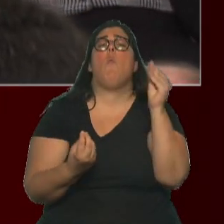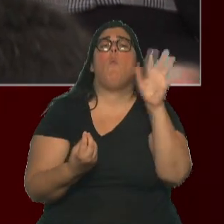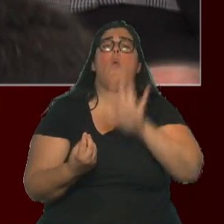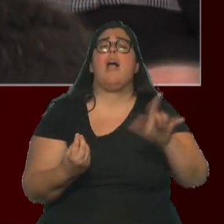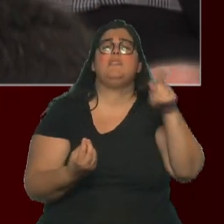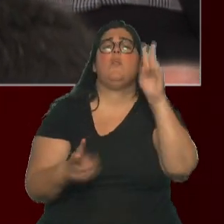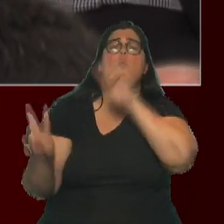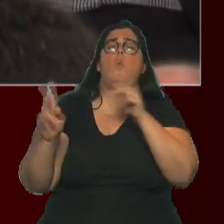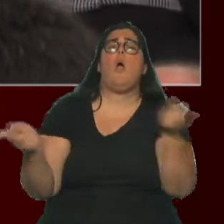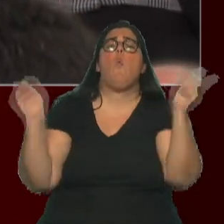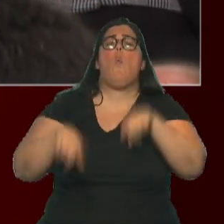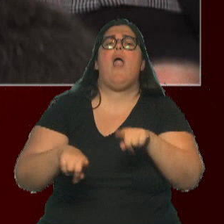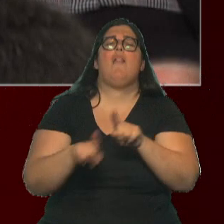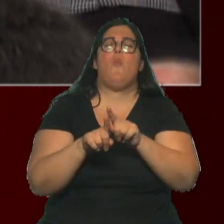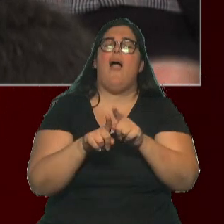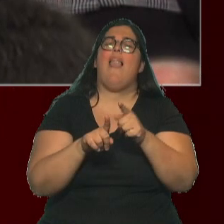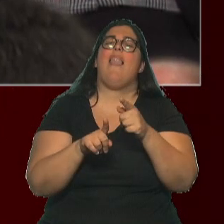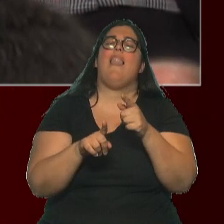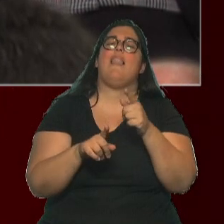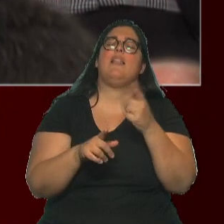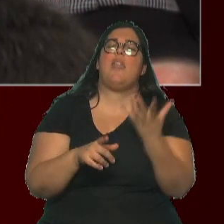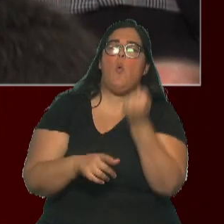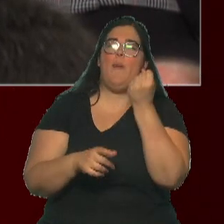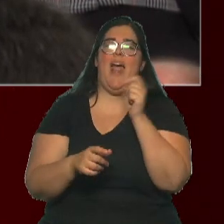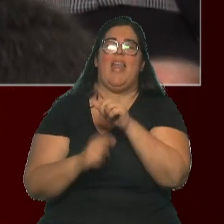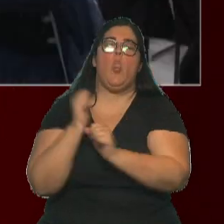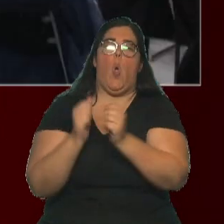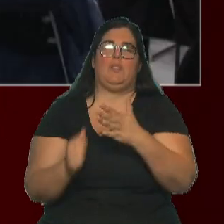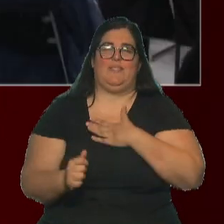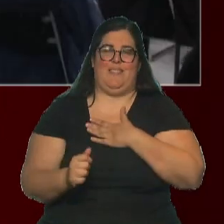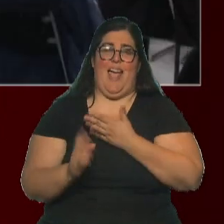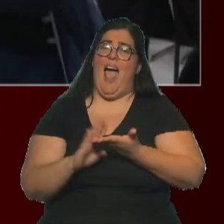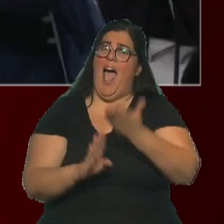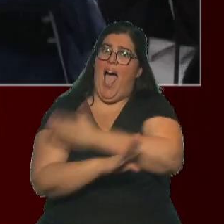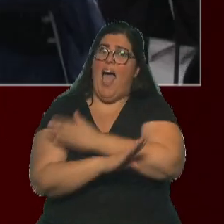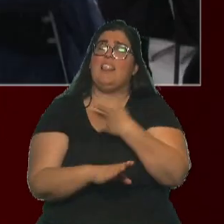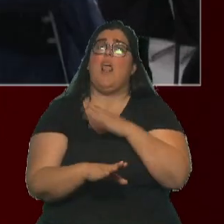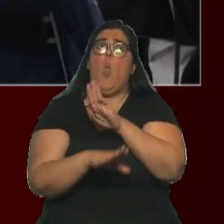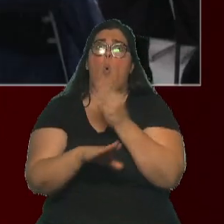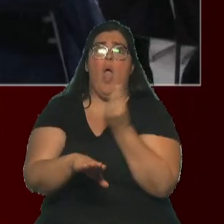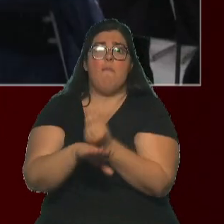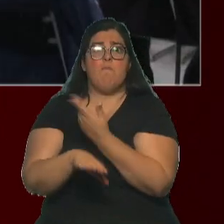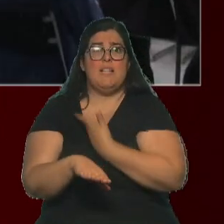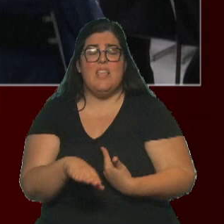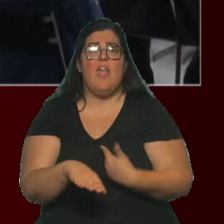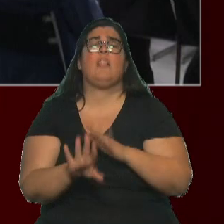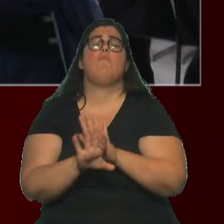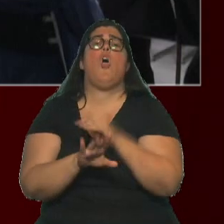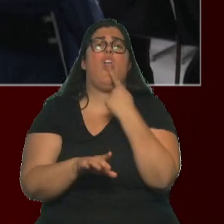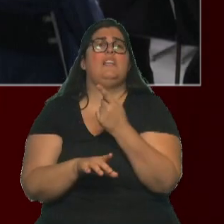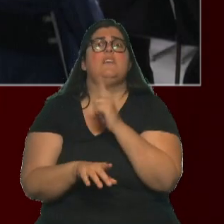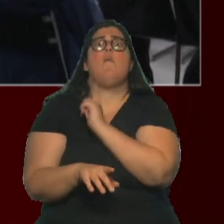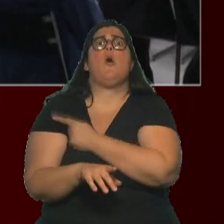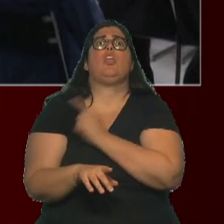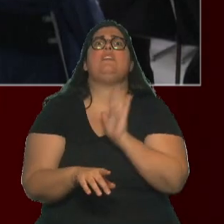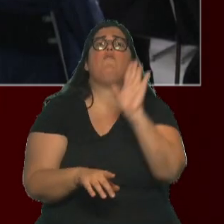ese Brasil de Lula, en donde la industria nacional era puntapié del Brasil pensado como potencia